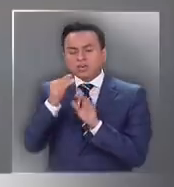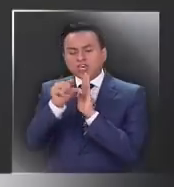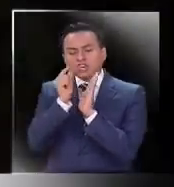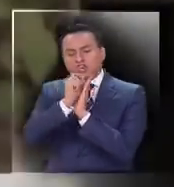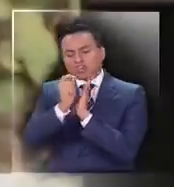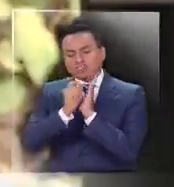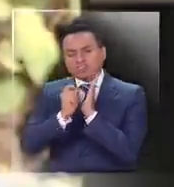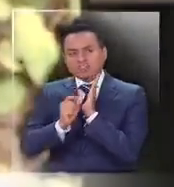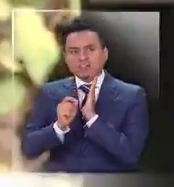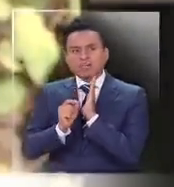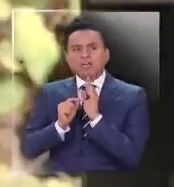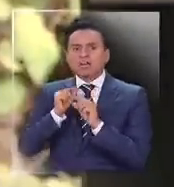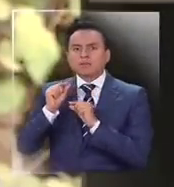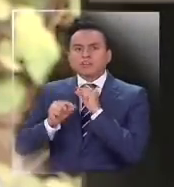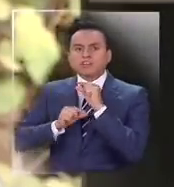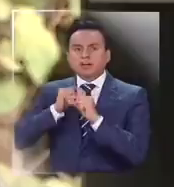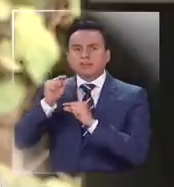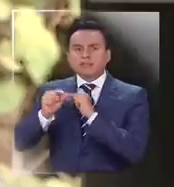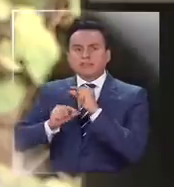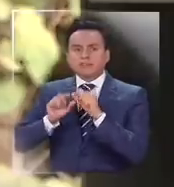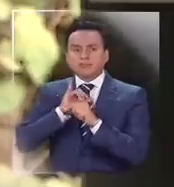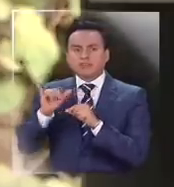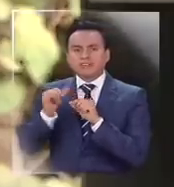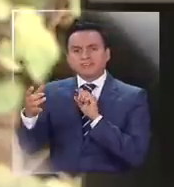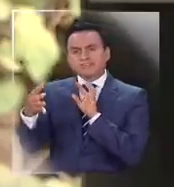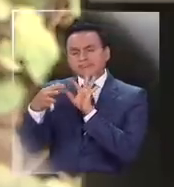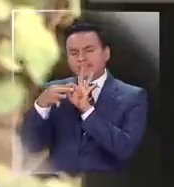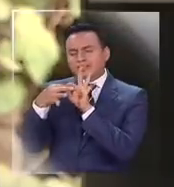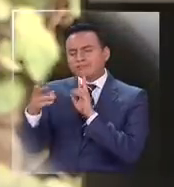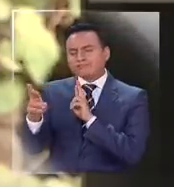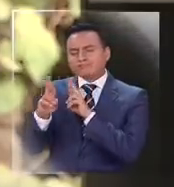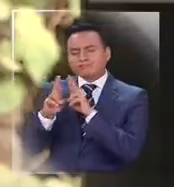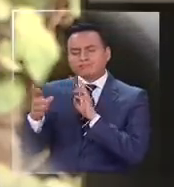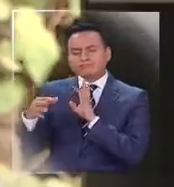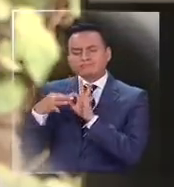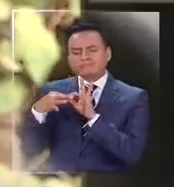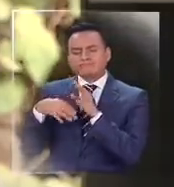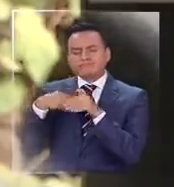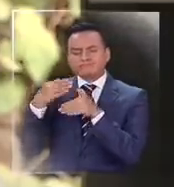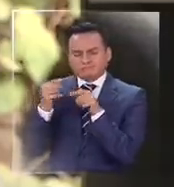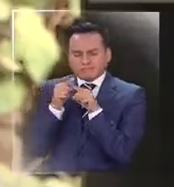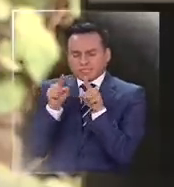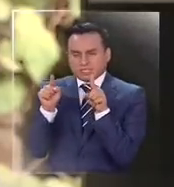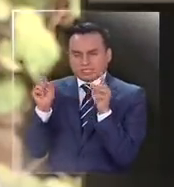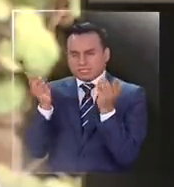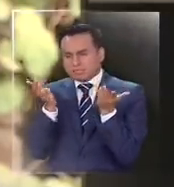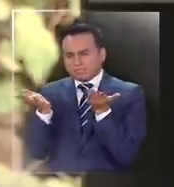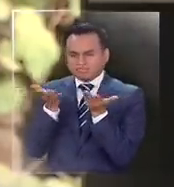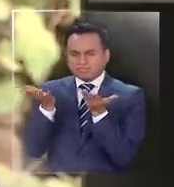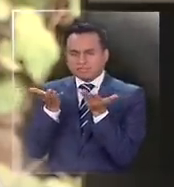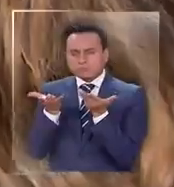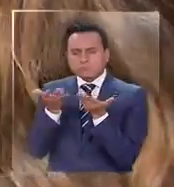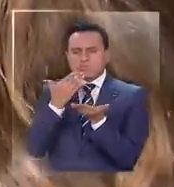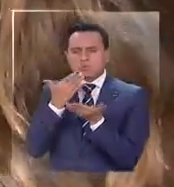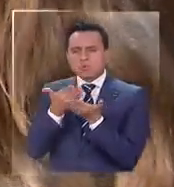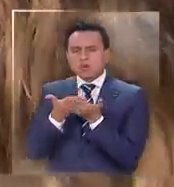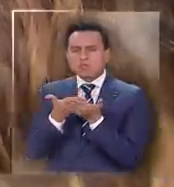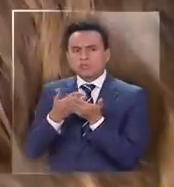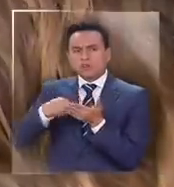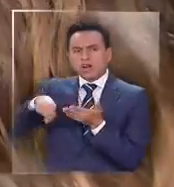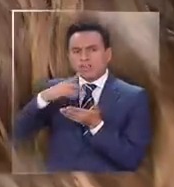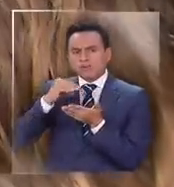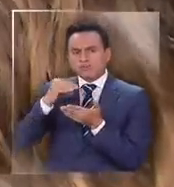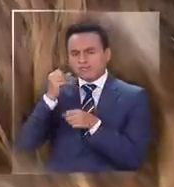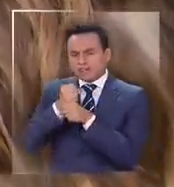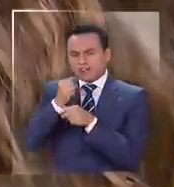guionista. Paulatinamente se involucra en una relación en que va costando distinguir cuándo estamos hablando